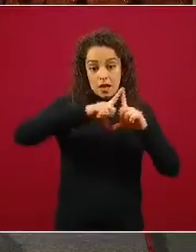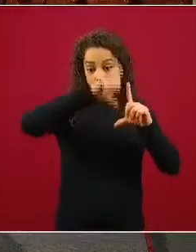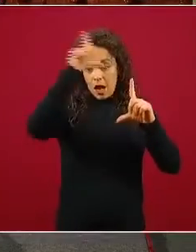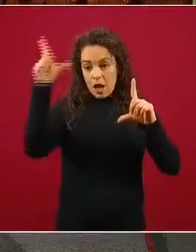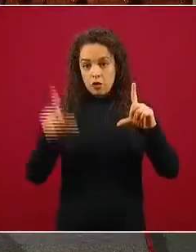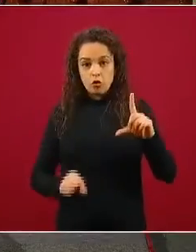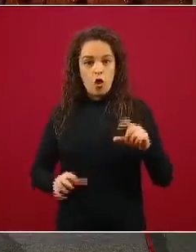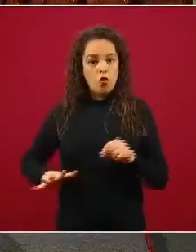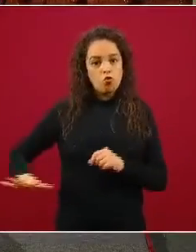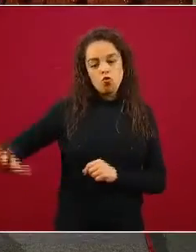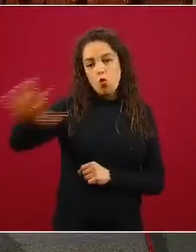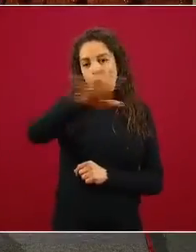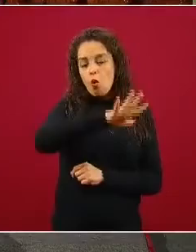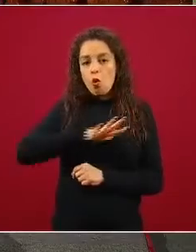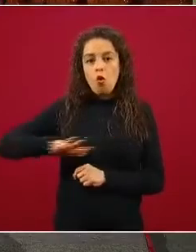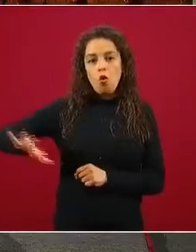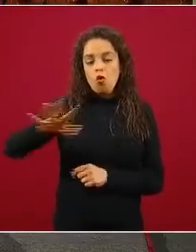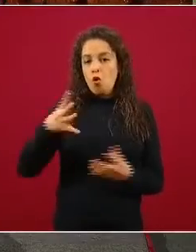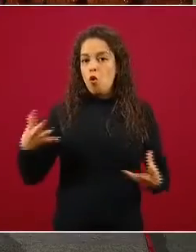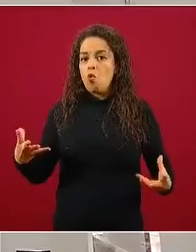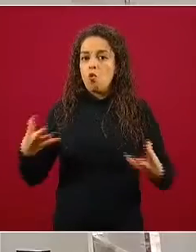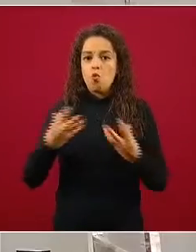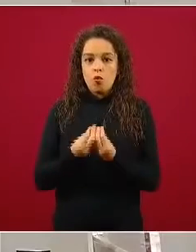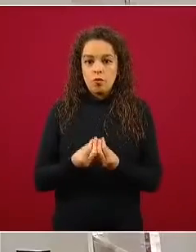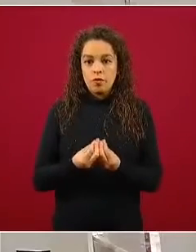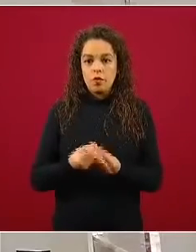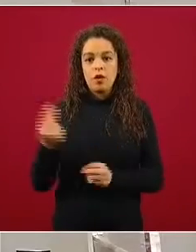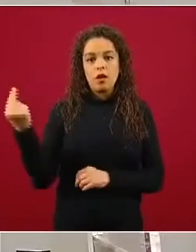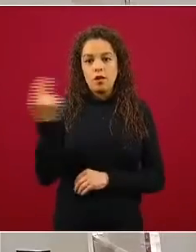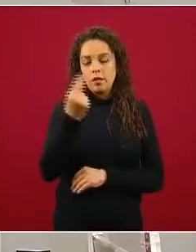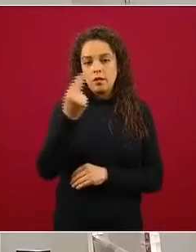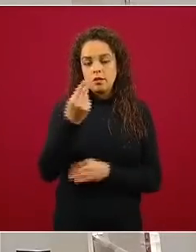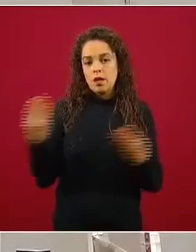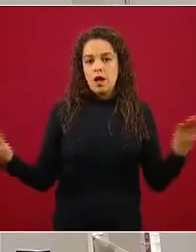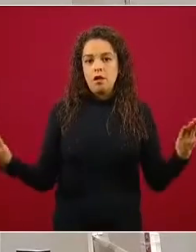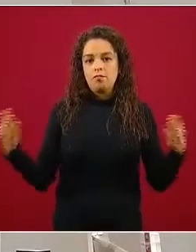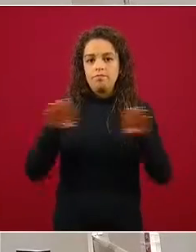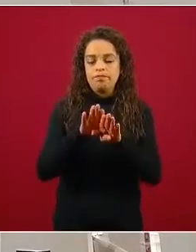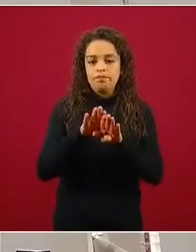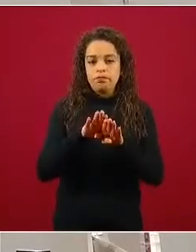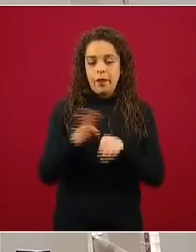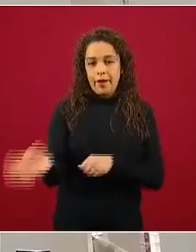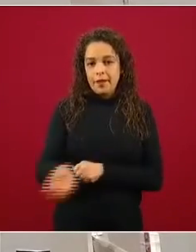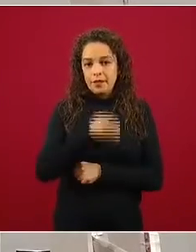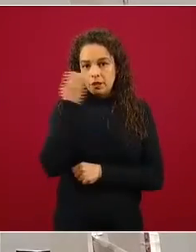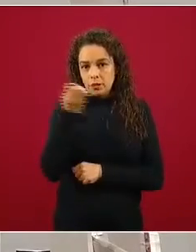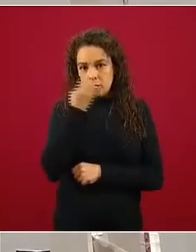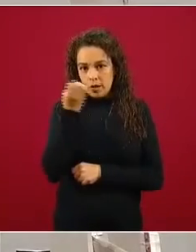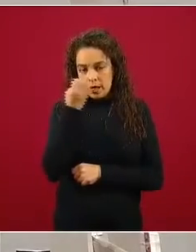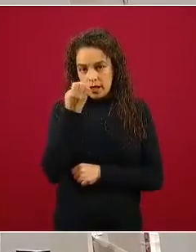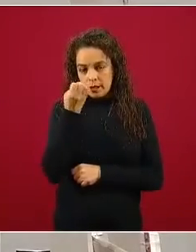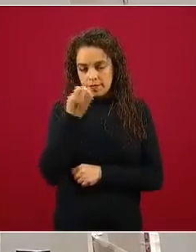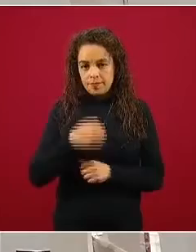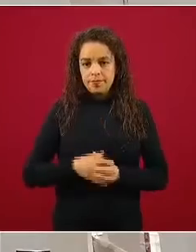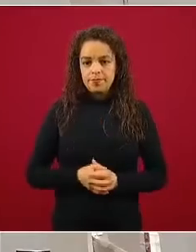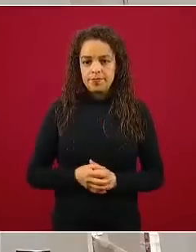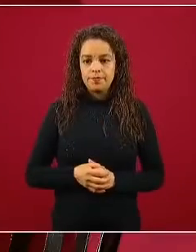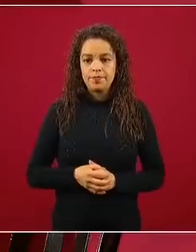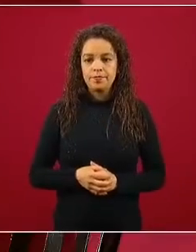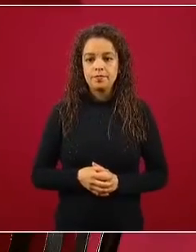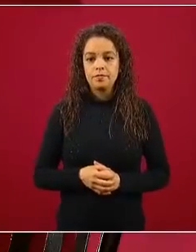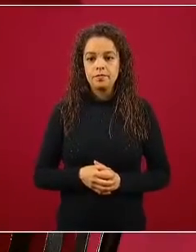generalizada y justamente la interrupción de actividades en el Sistema Nacional Educativo que puso a consideración